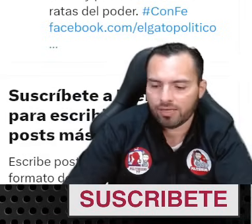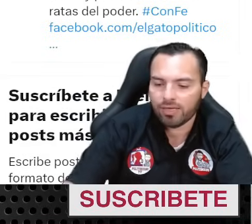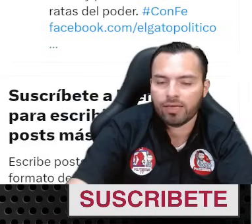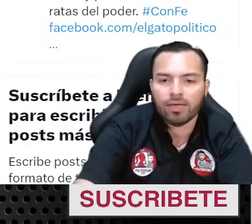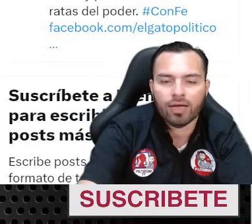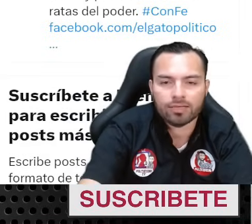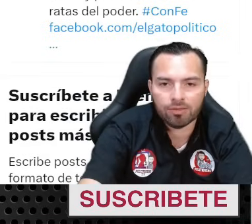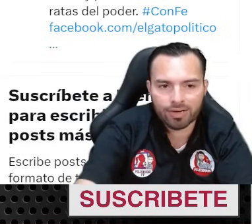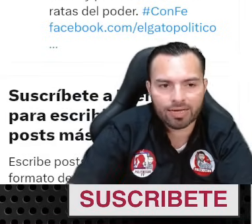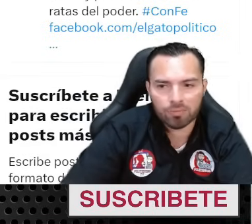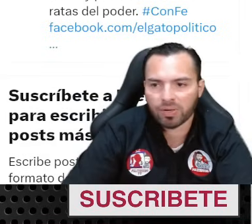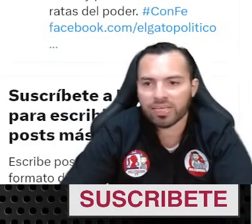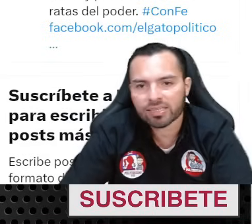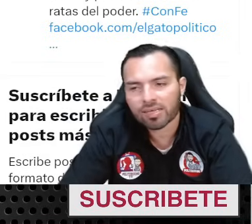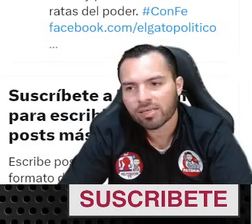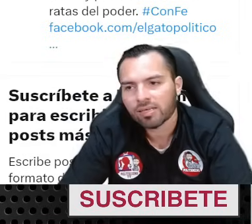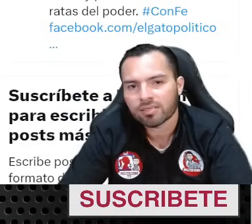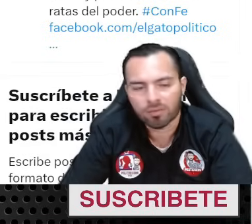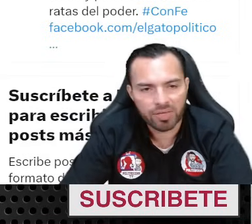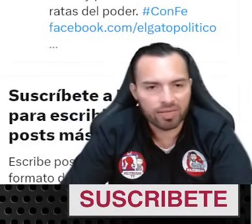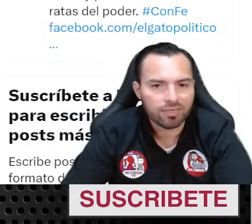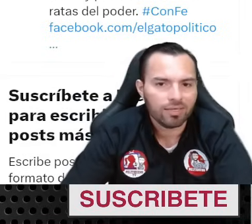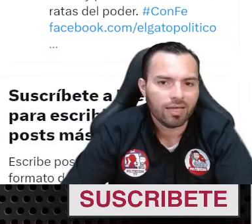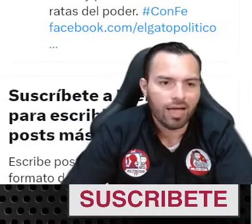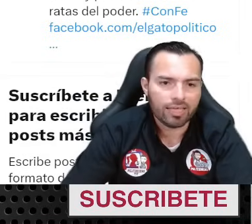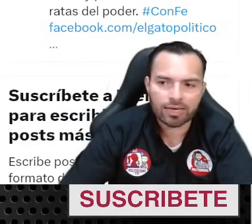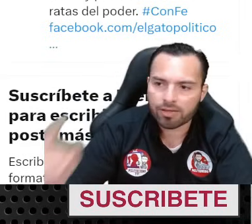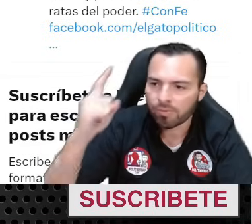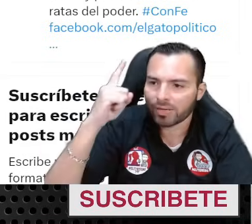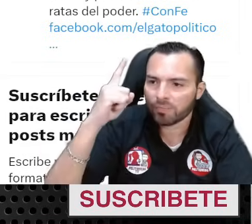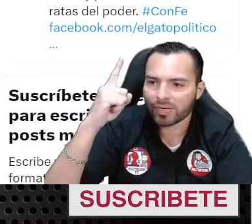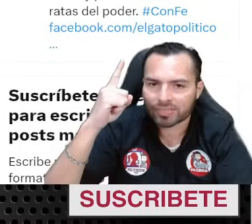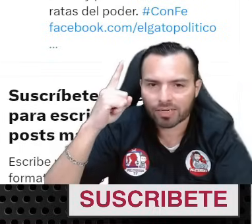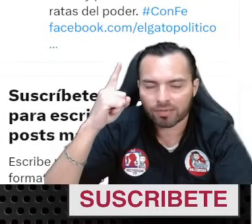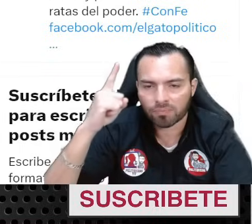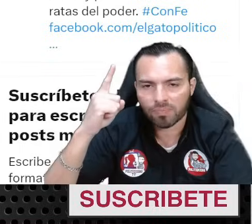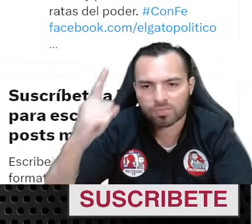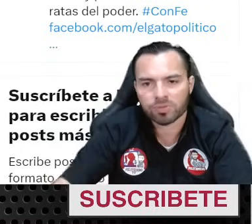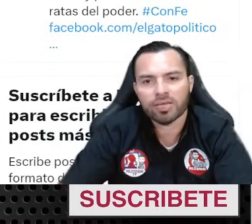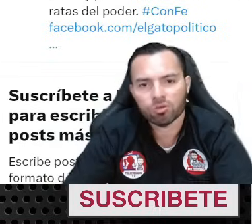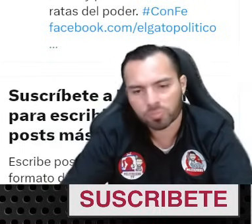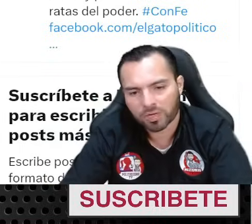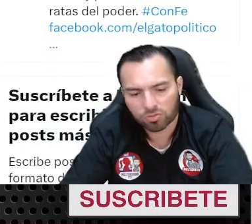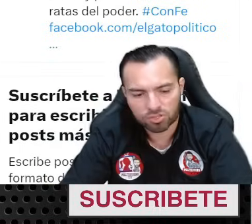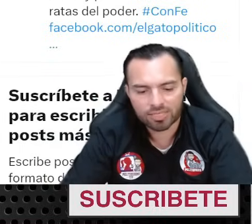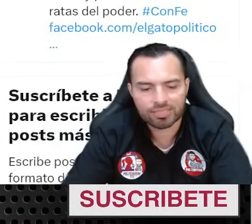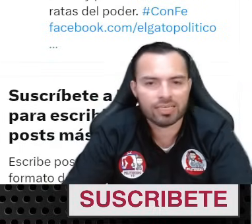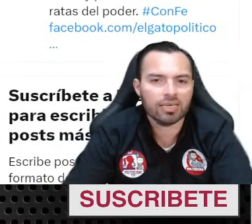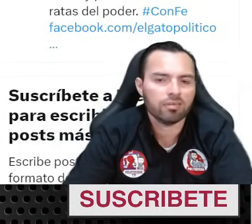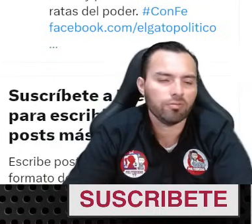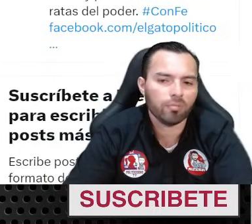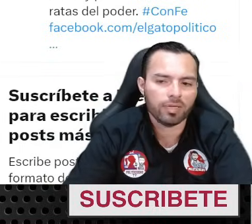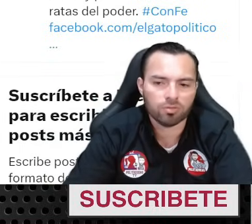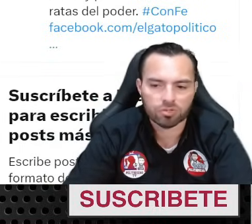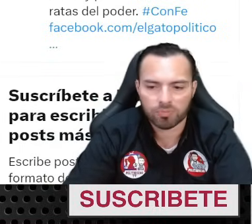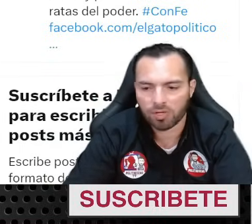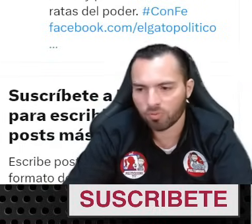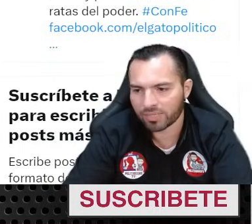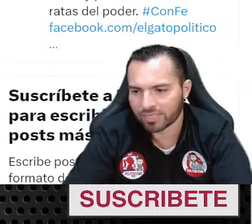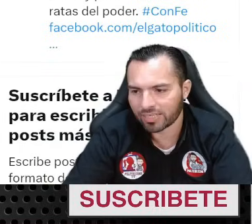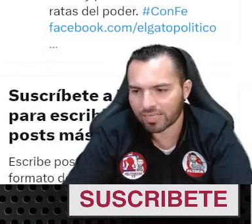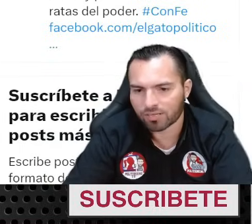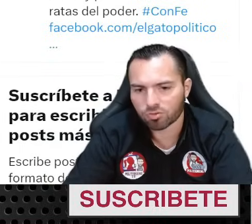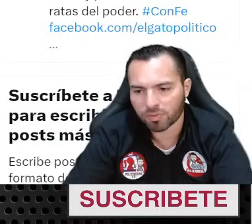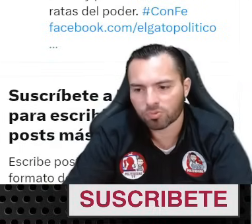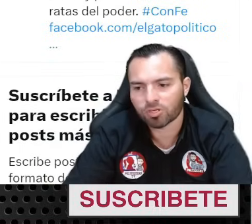eh activar la campanita también aquí arriba van a aparecer más videos para que ustedes sigan informándose Mi